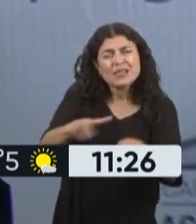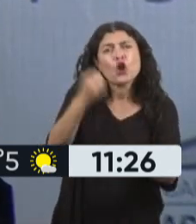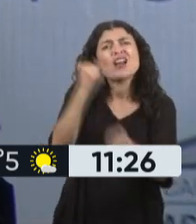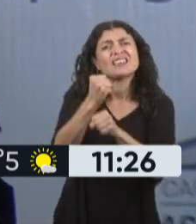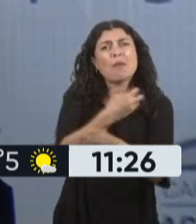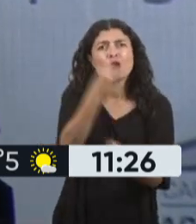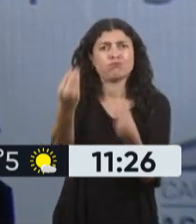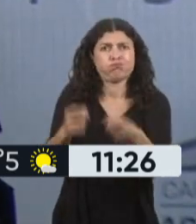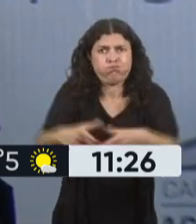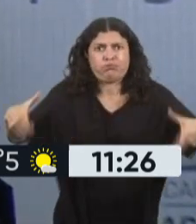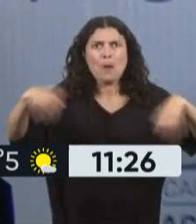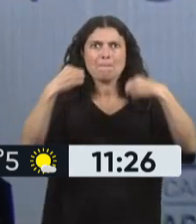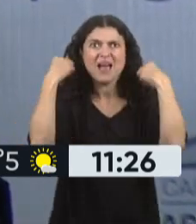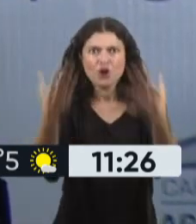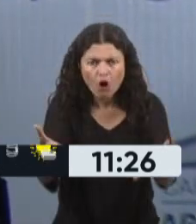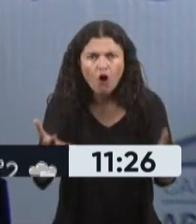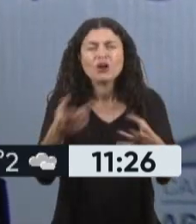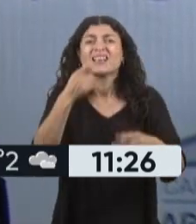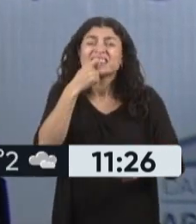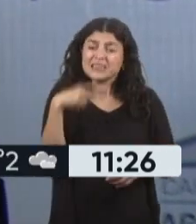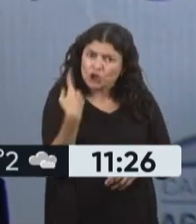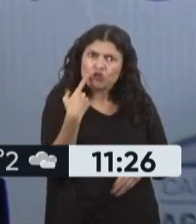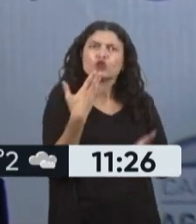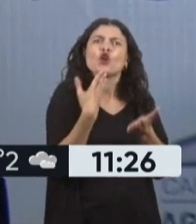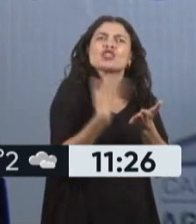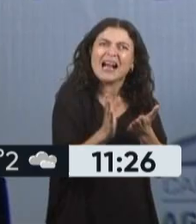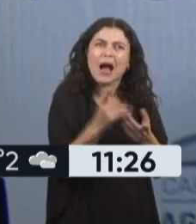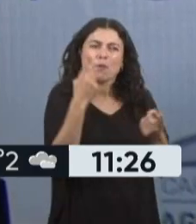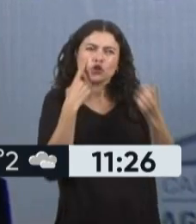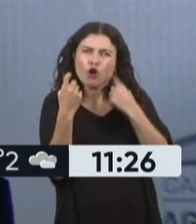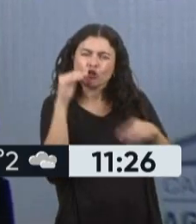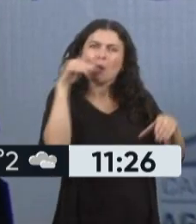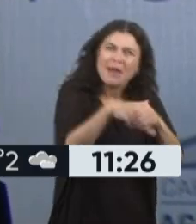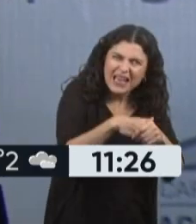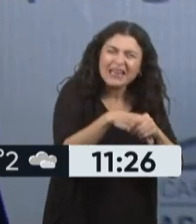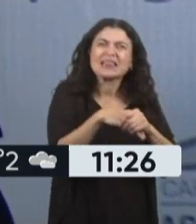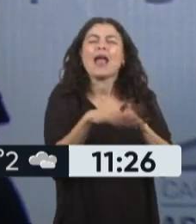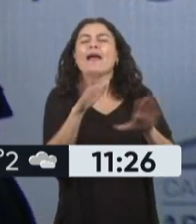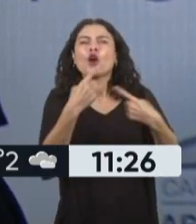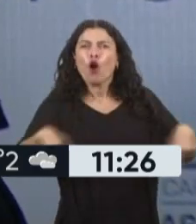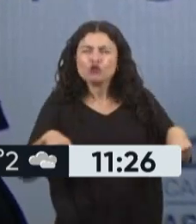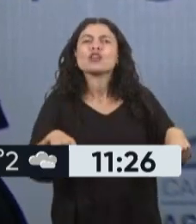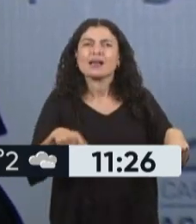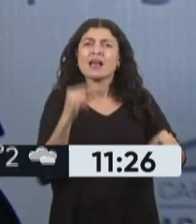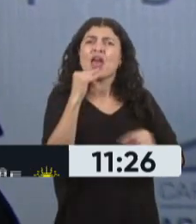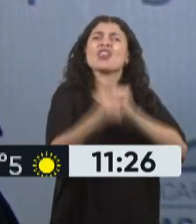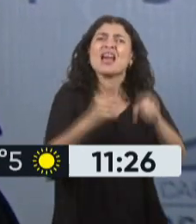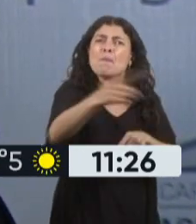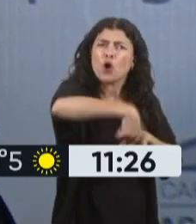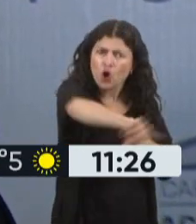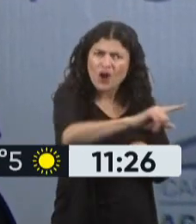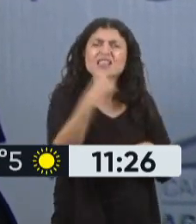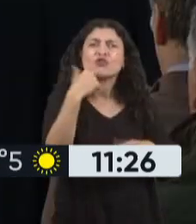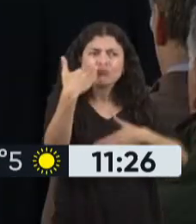tanto, esto de también eliminar este tipo de riesgos hace que básicamente haya